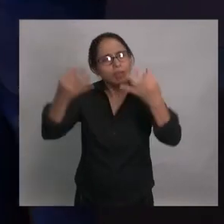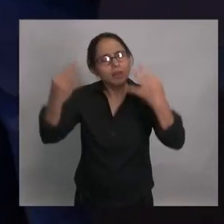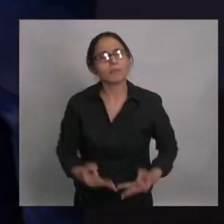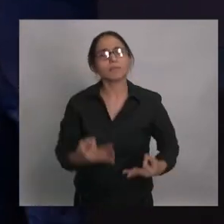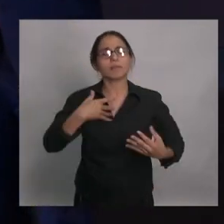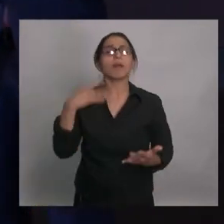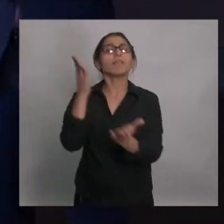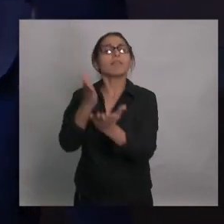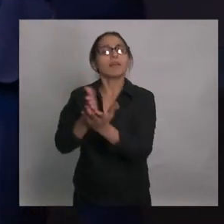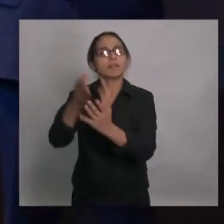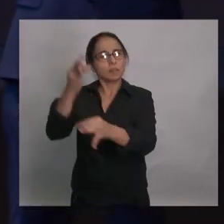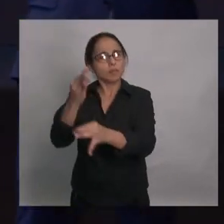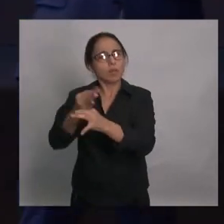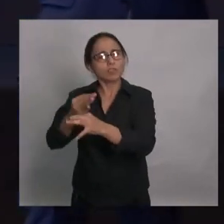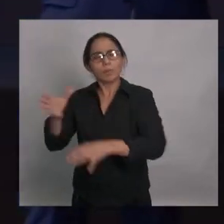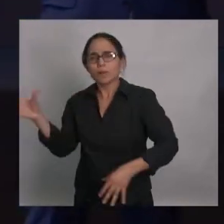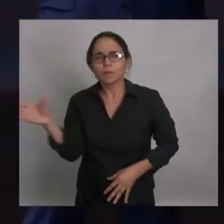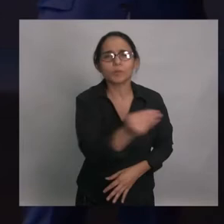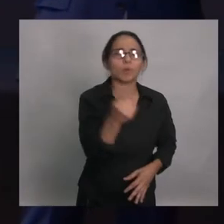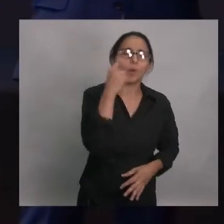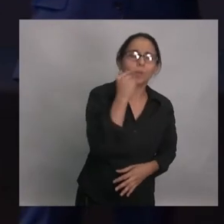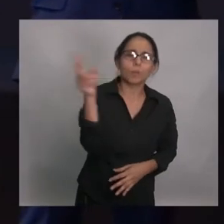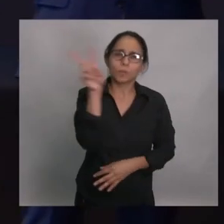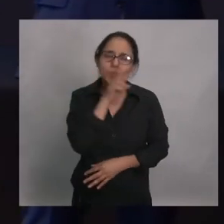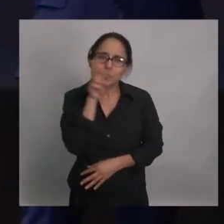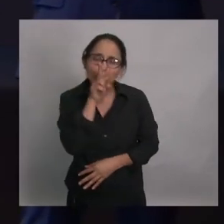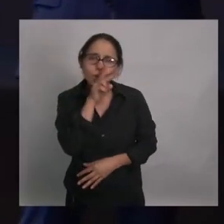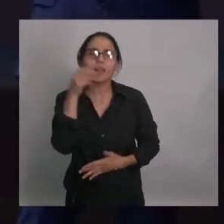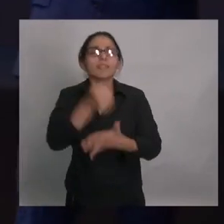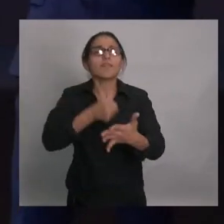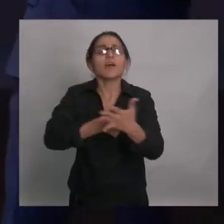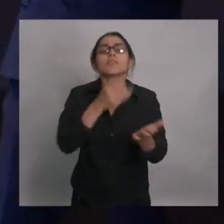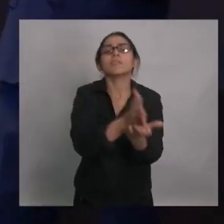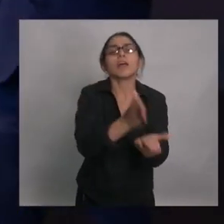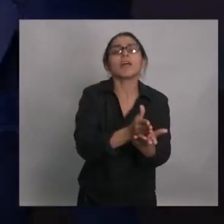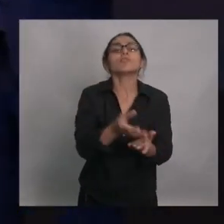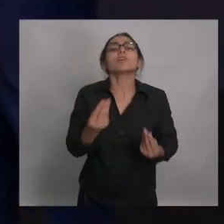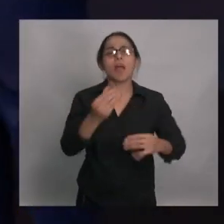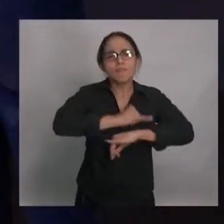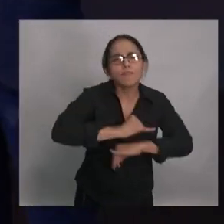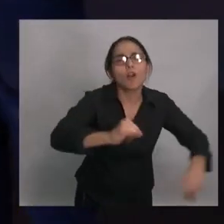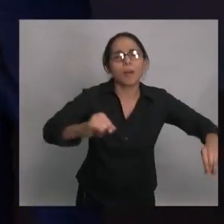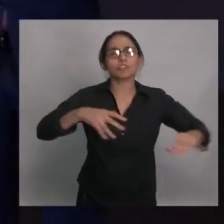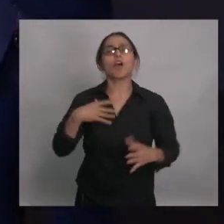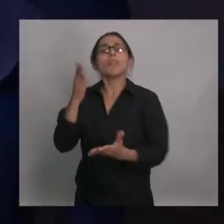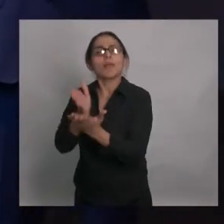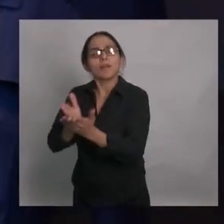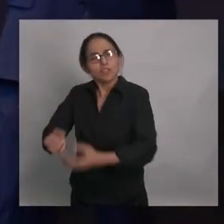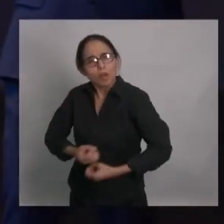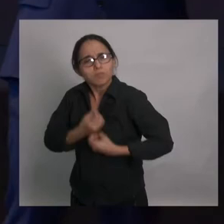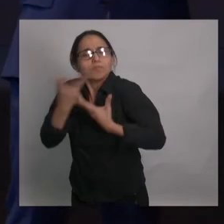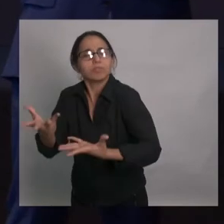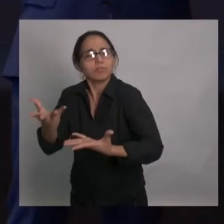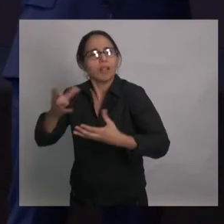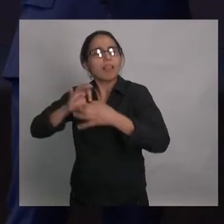de educación para todas y para todos en defensa del derecho a la información a la libre expresión a la